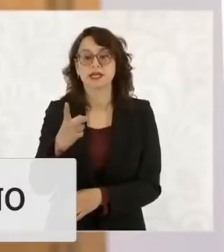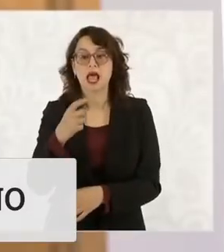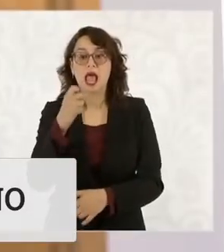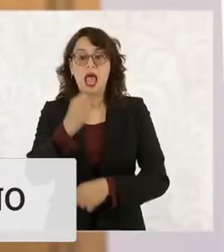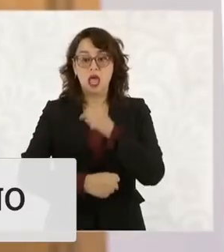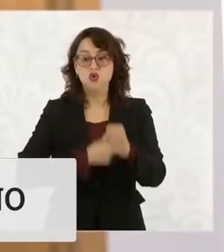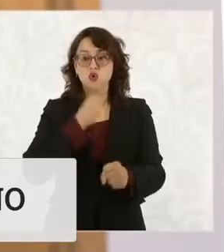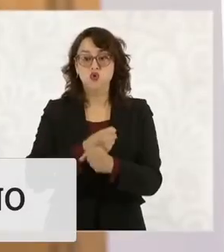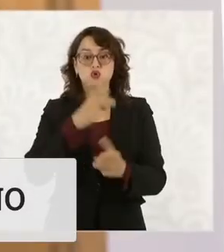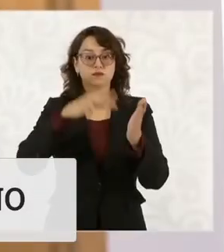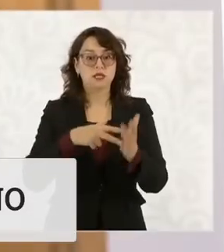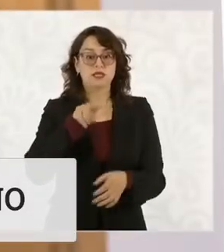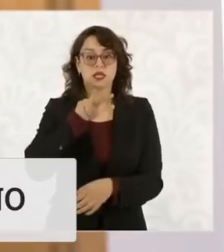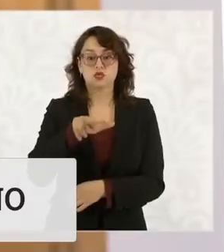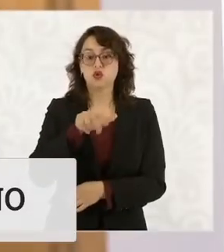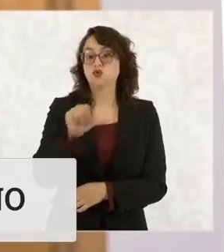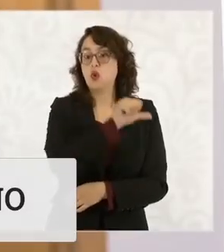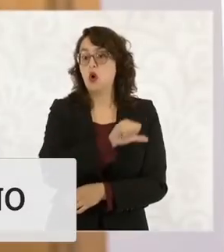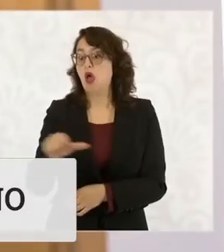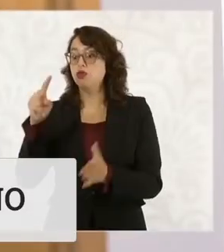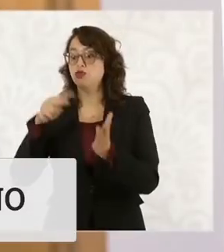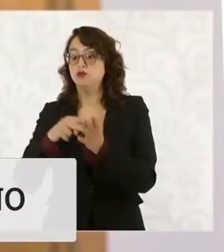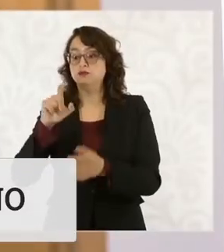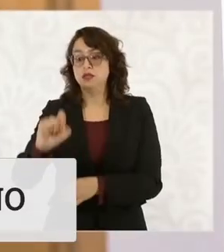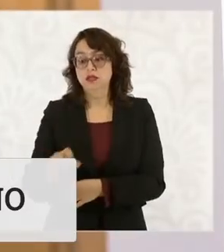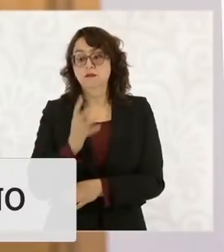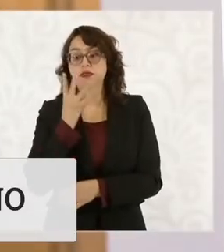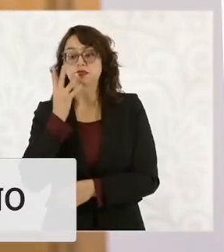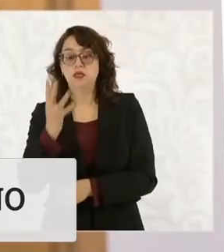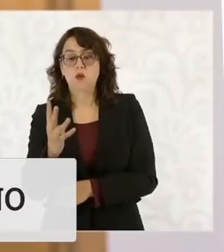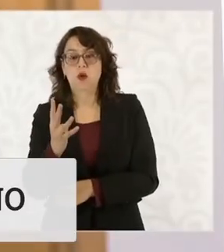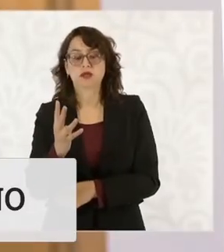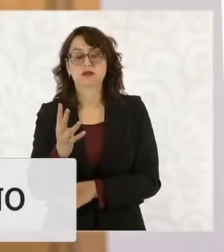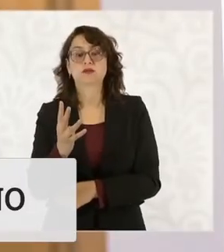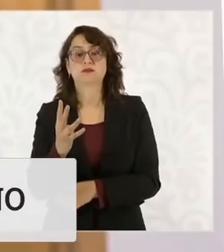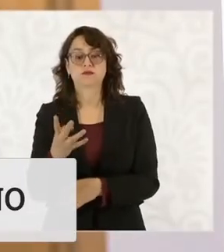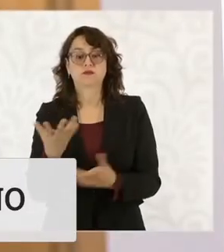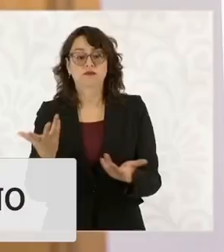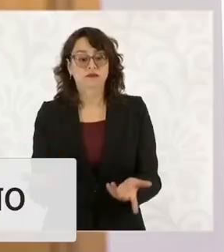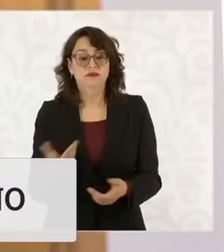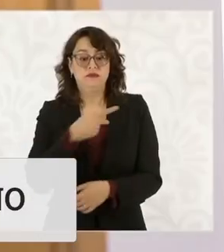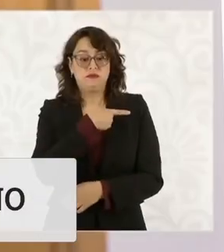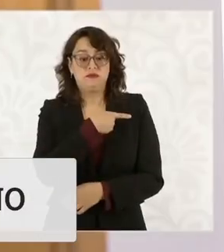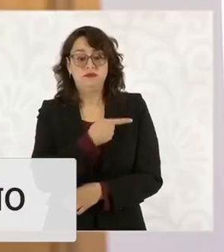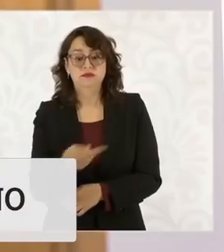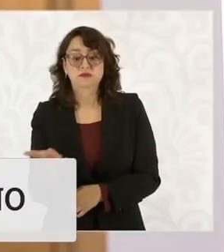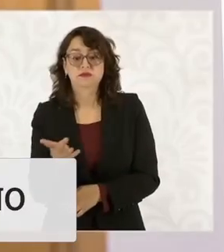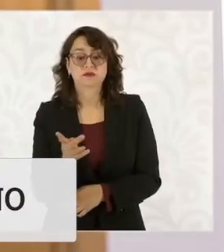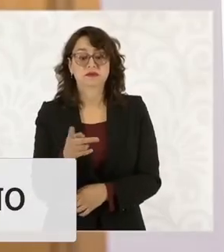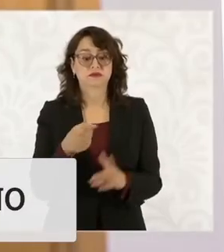2018 a 2024, la población en pobreza pasó de representar el